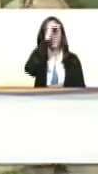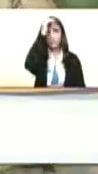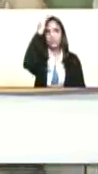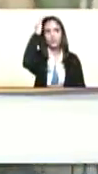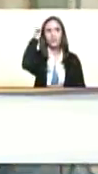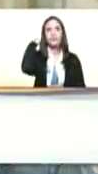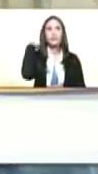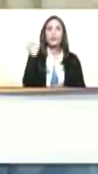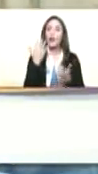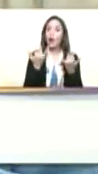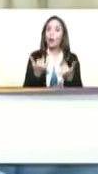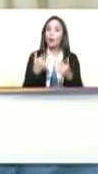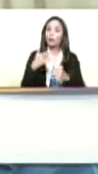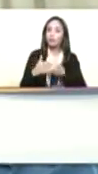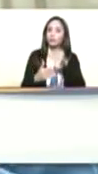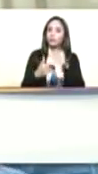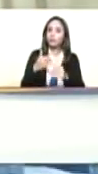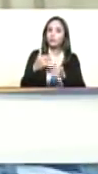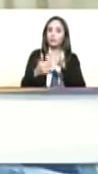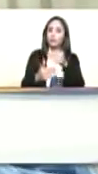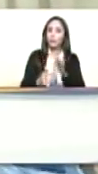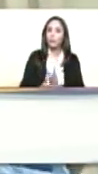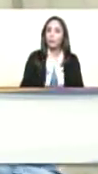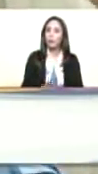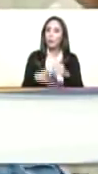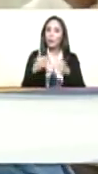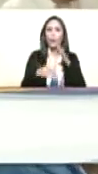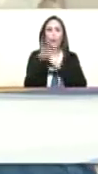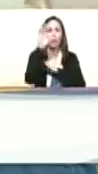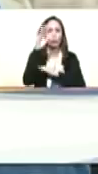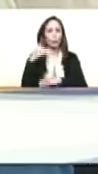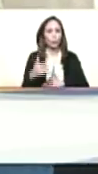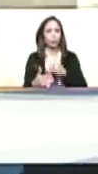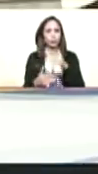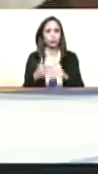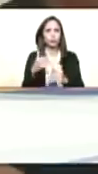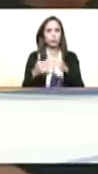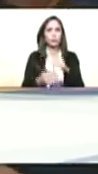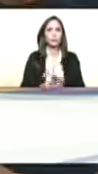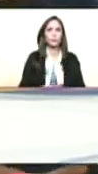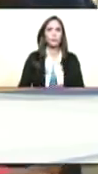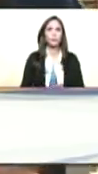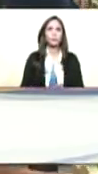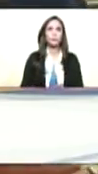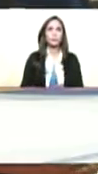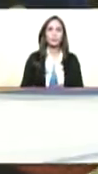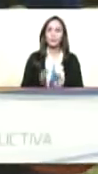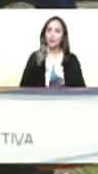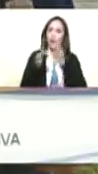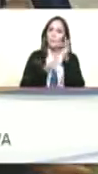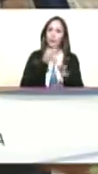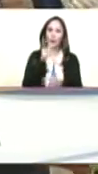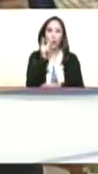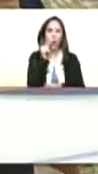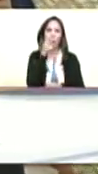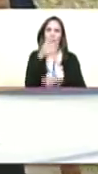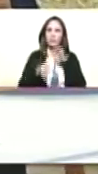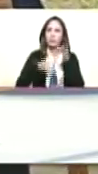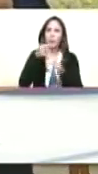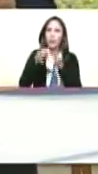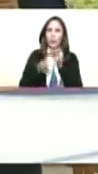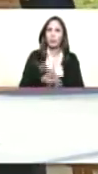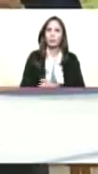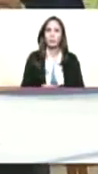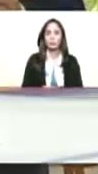debemos nosotros andar hacia el futuro. Jesús, bueno, María, señor presidente, y José. Estas son las plántulas